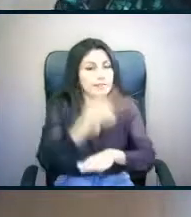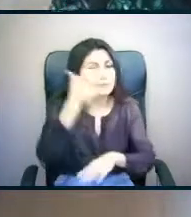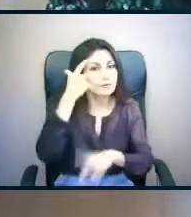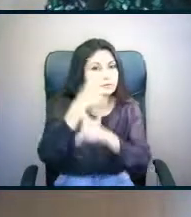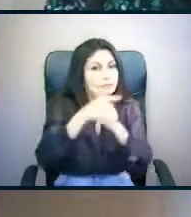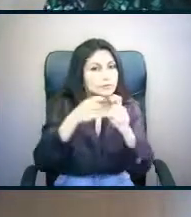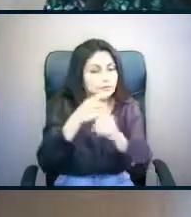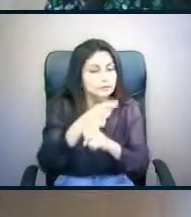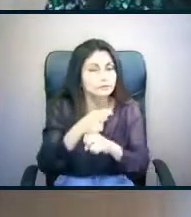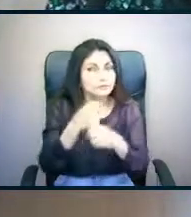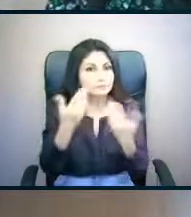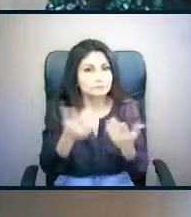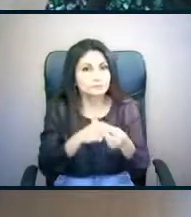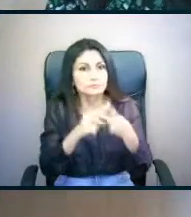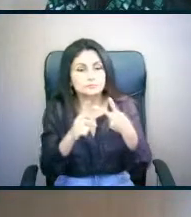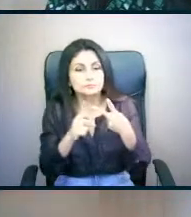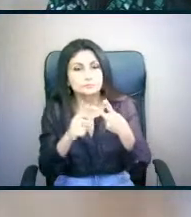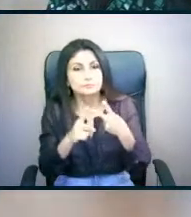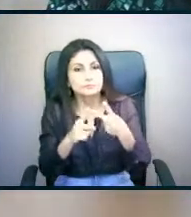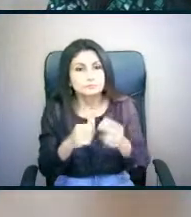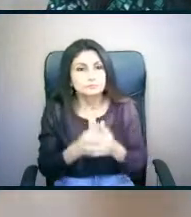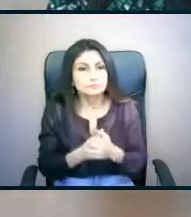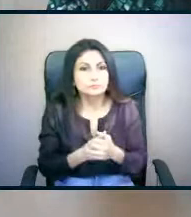preventivo. 2.